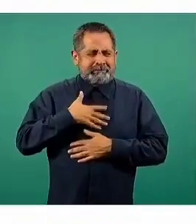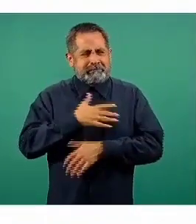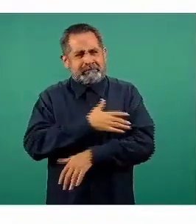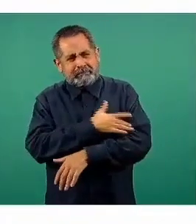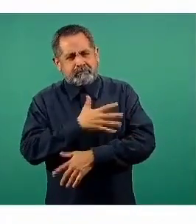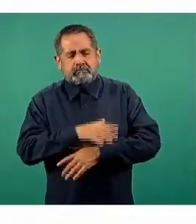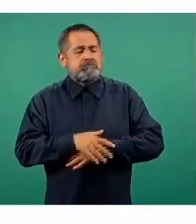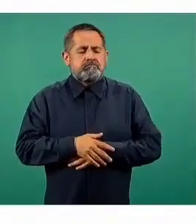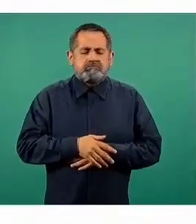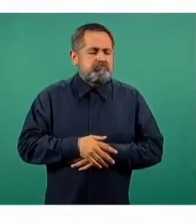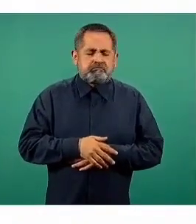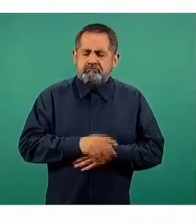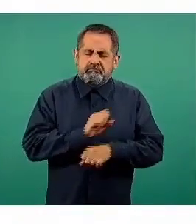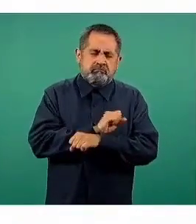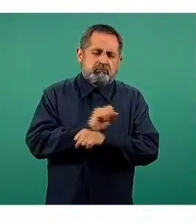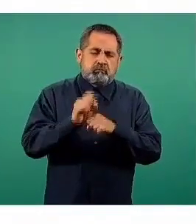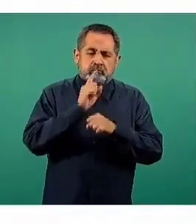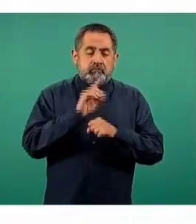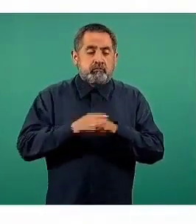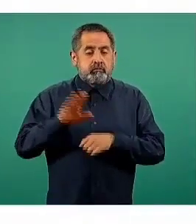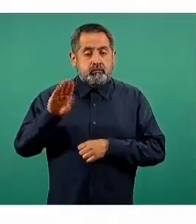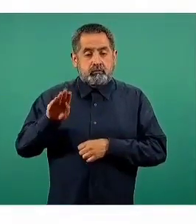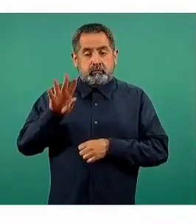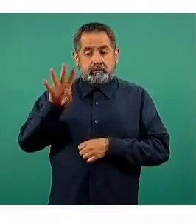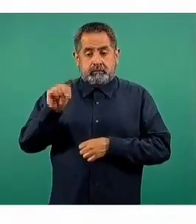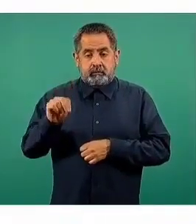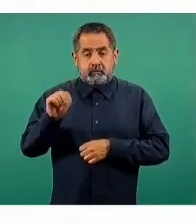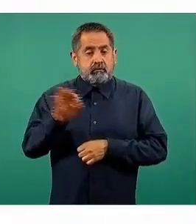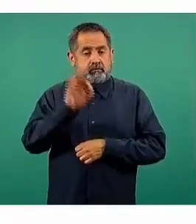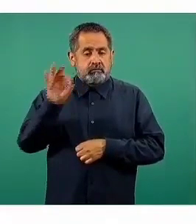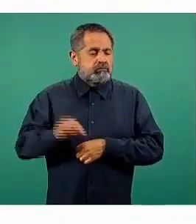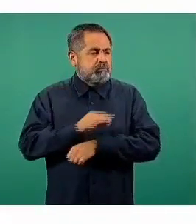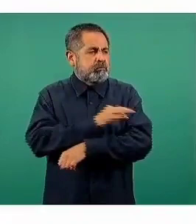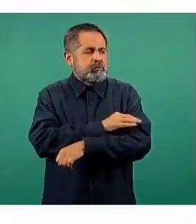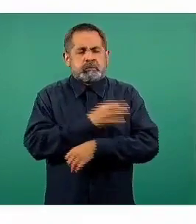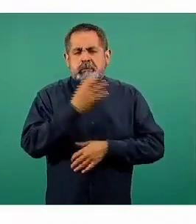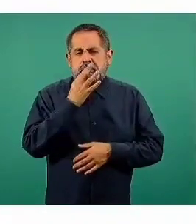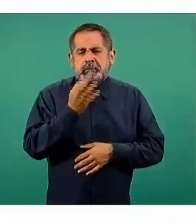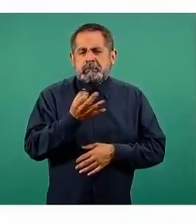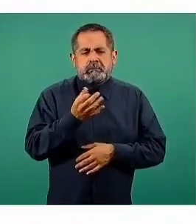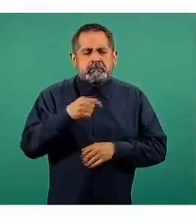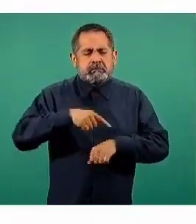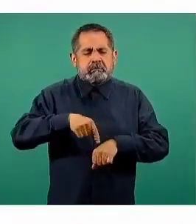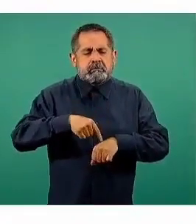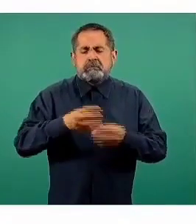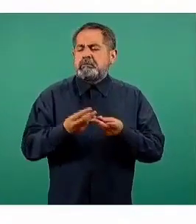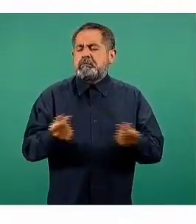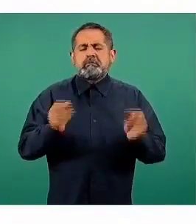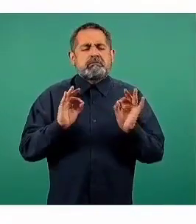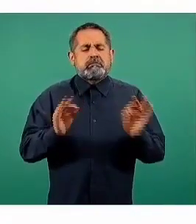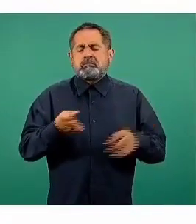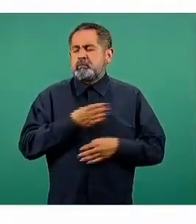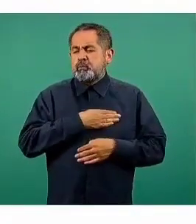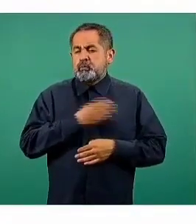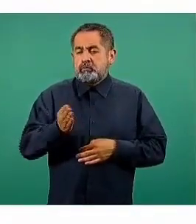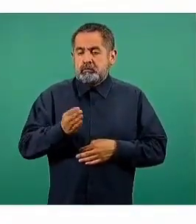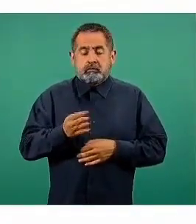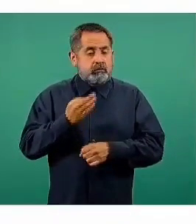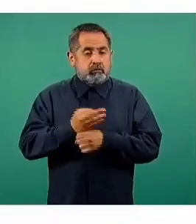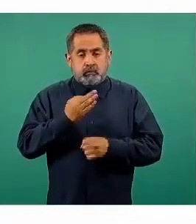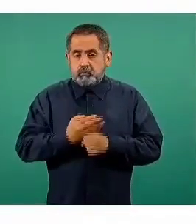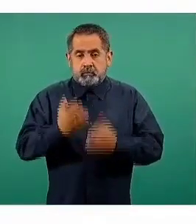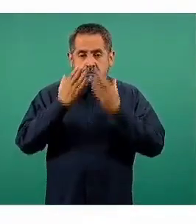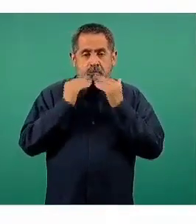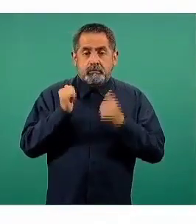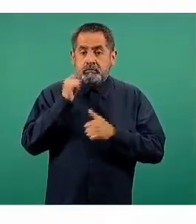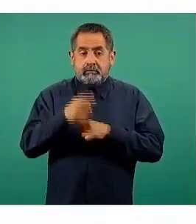general, más del 99% se trata de reacciones leves, de corta duración, y afortunadamente no hemos tenido ninguna que